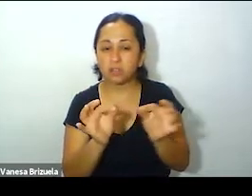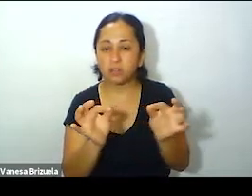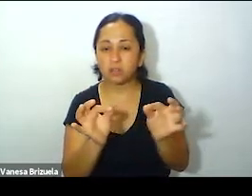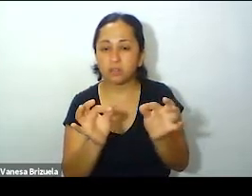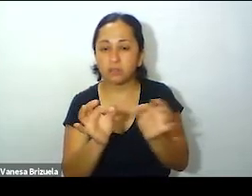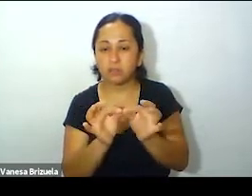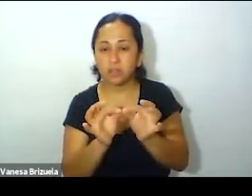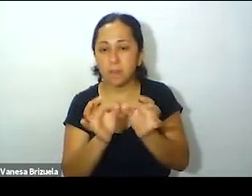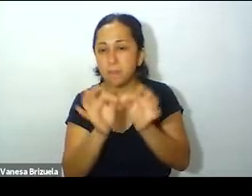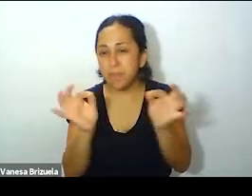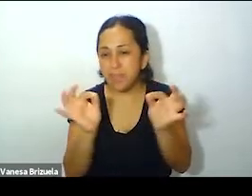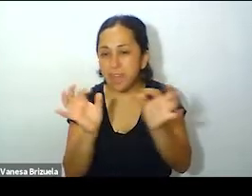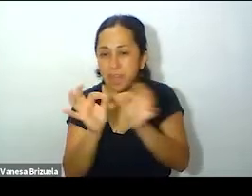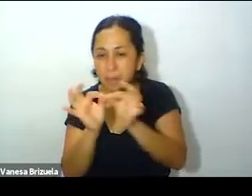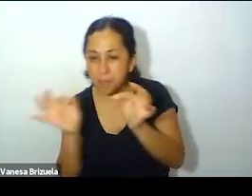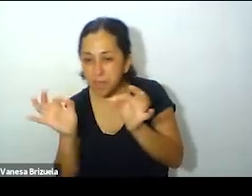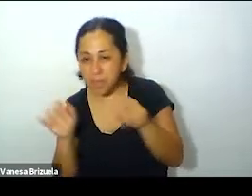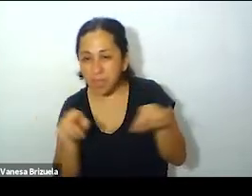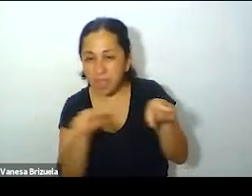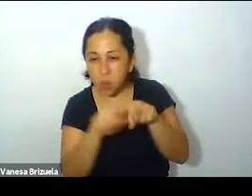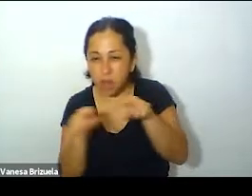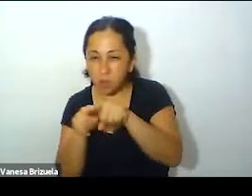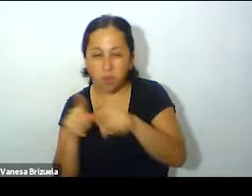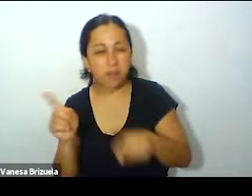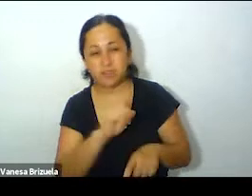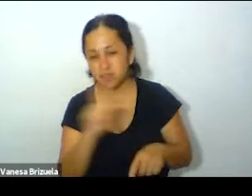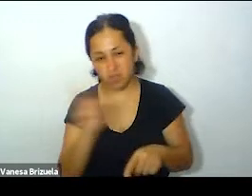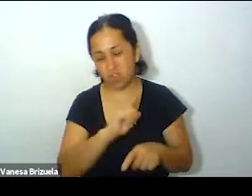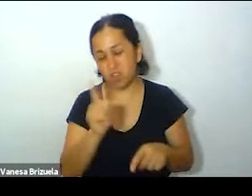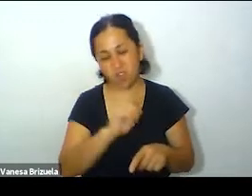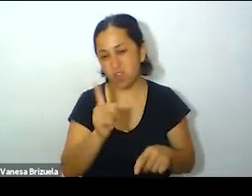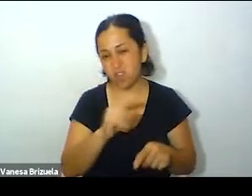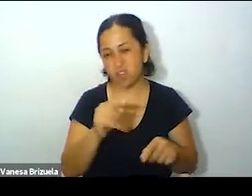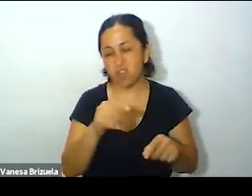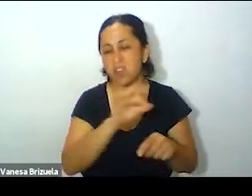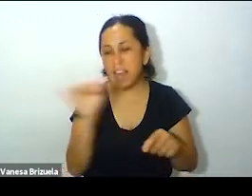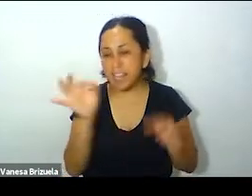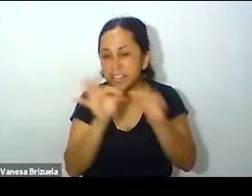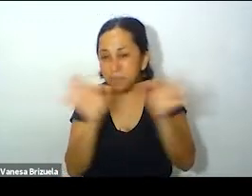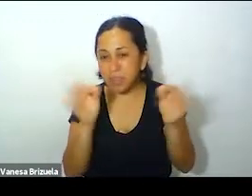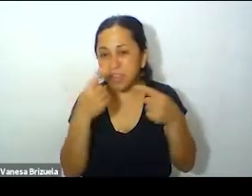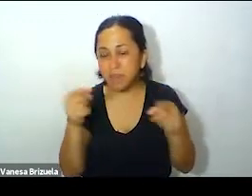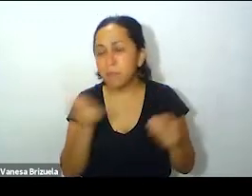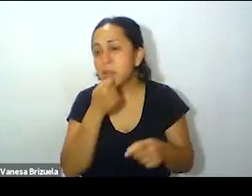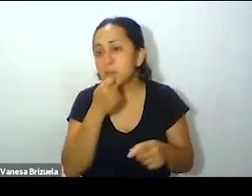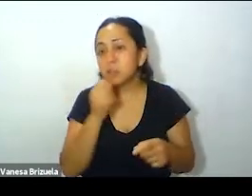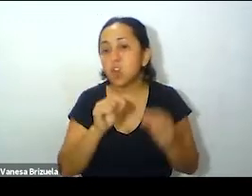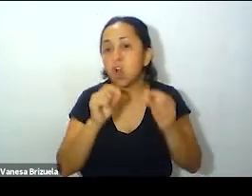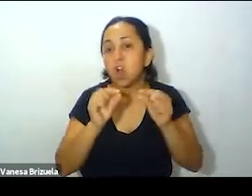cuando prueben muchas tipografías, que por más que yo las tenga